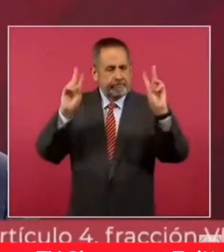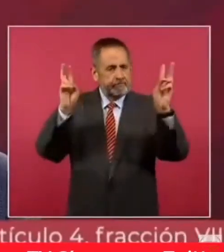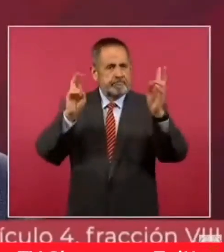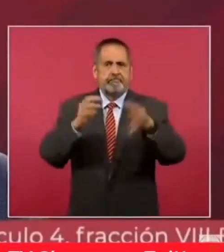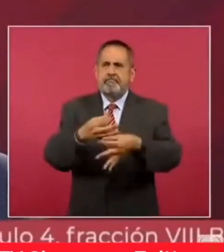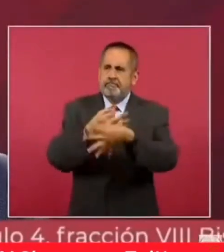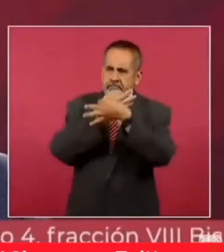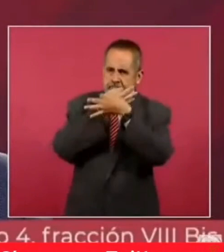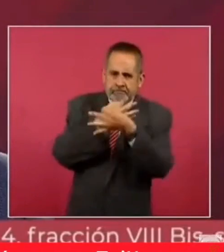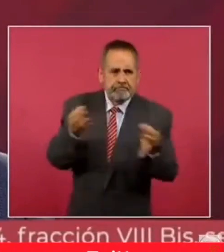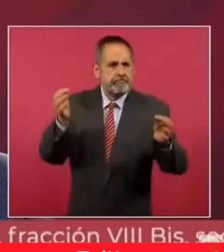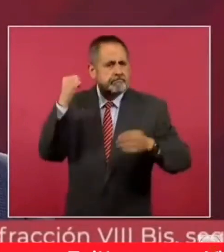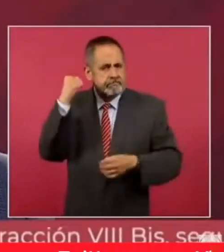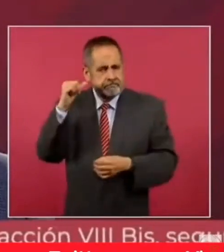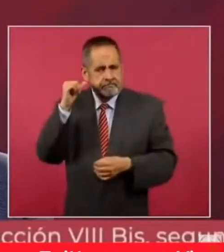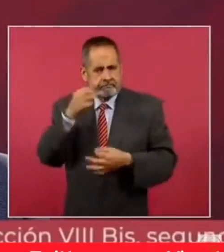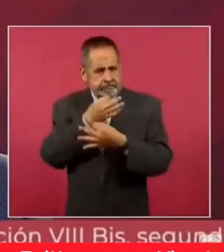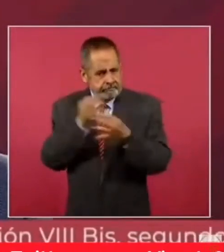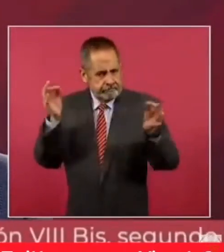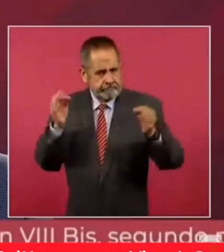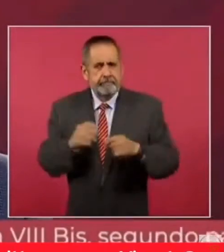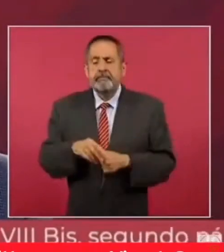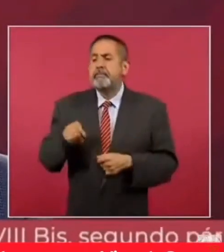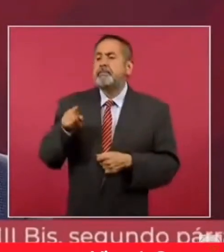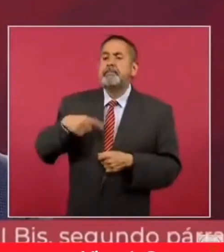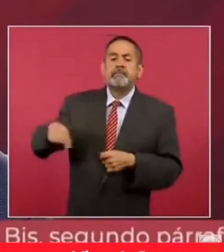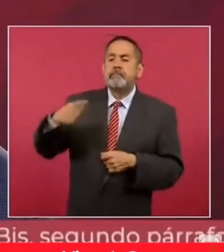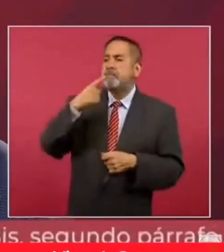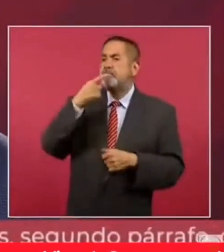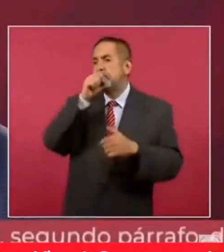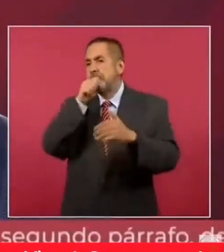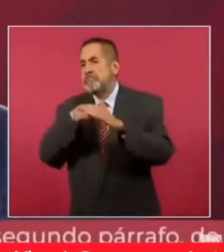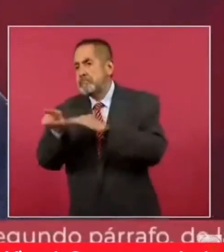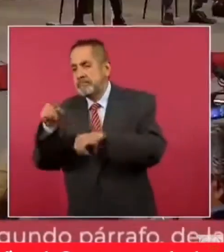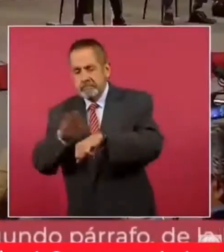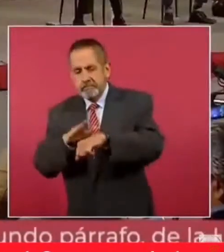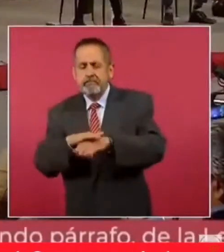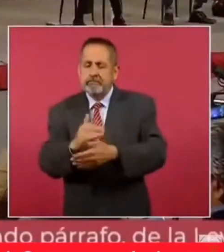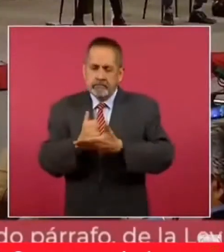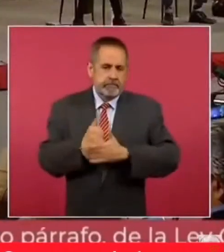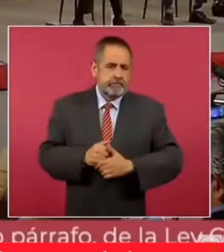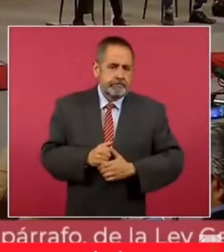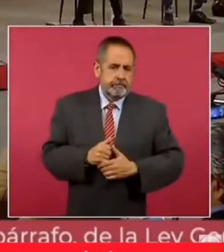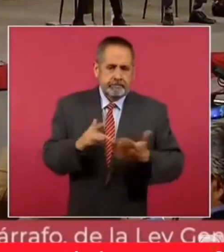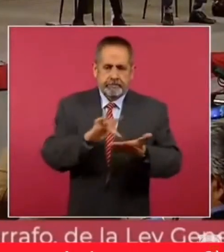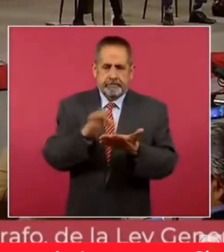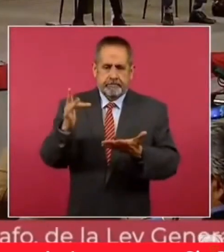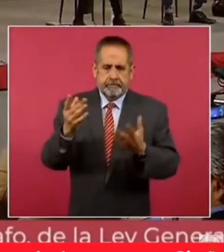Acapulco, así como enviando sus denuncias sanitarias en el Denunciatón Nacional. Muchas gracias.